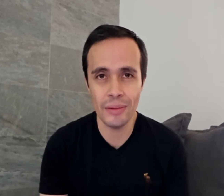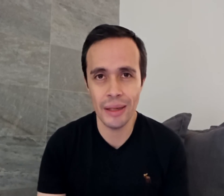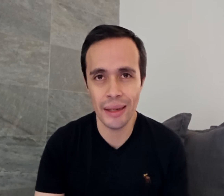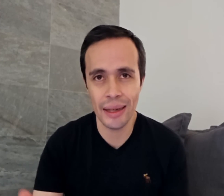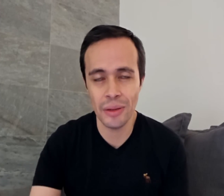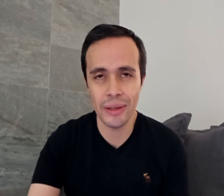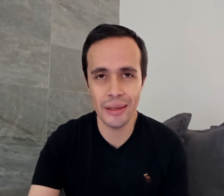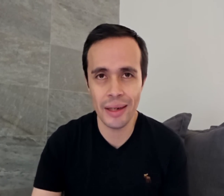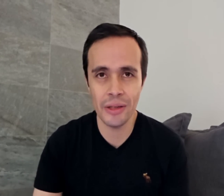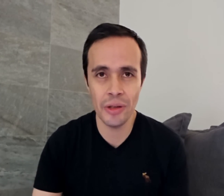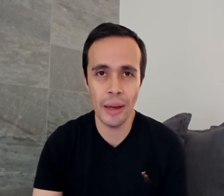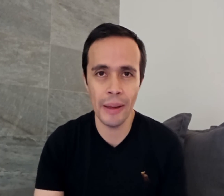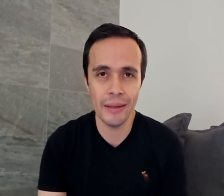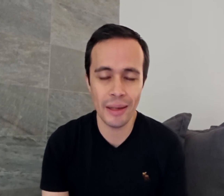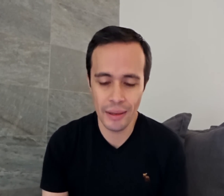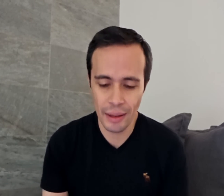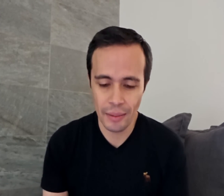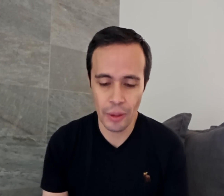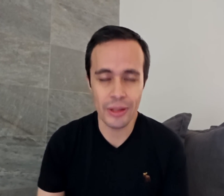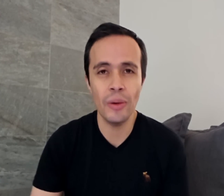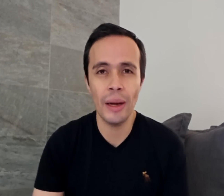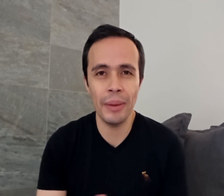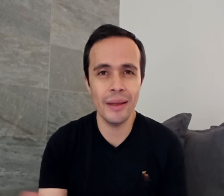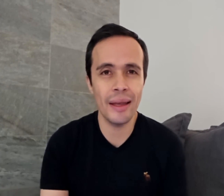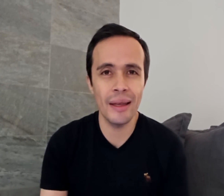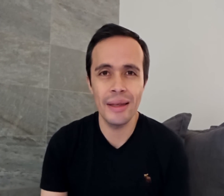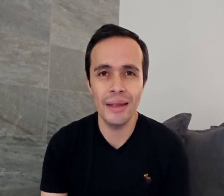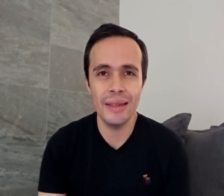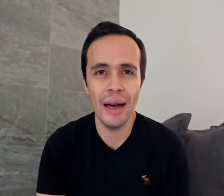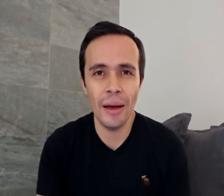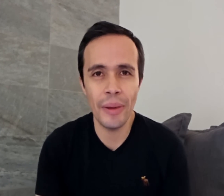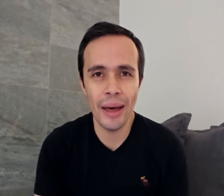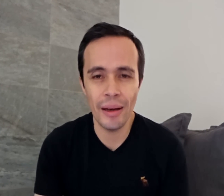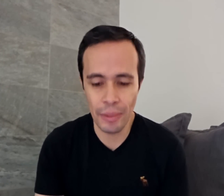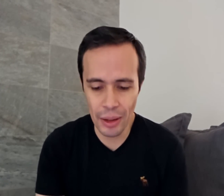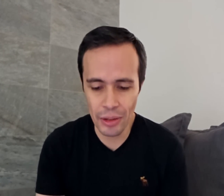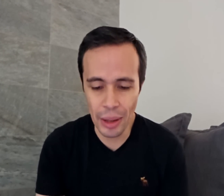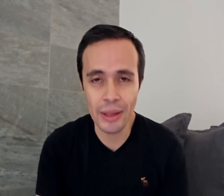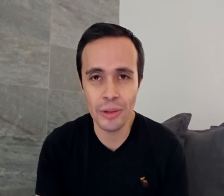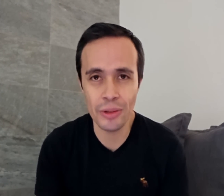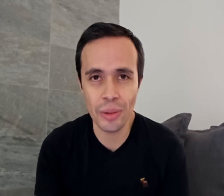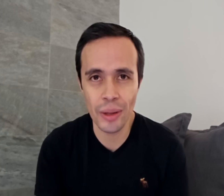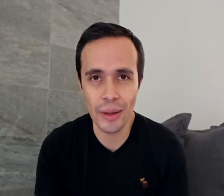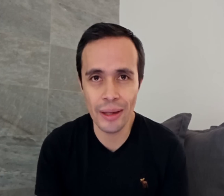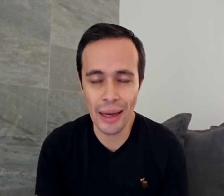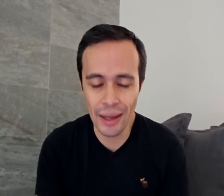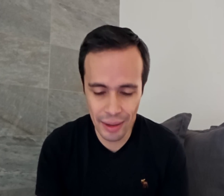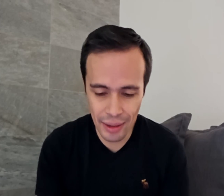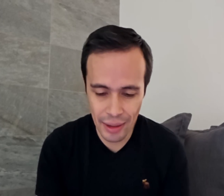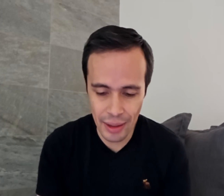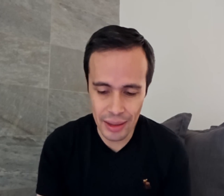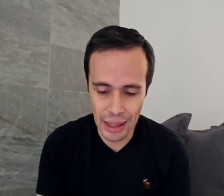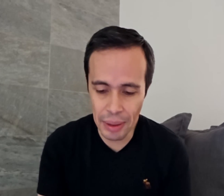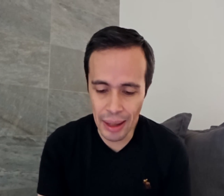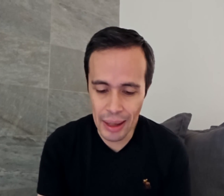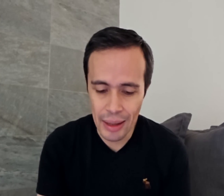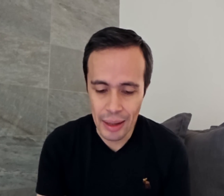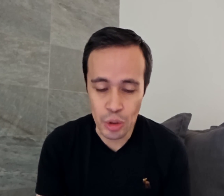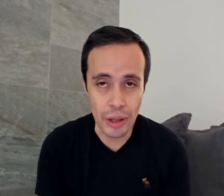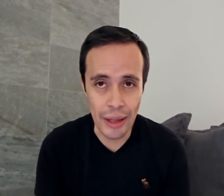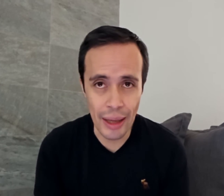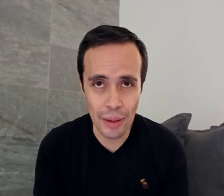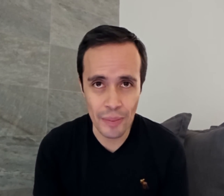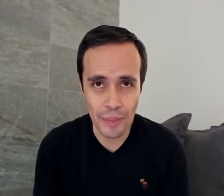revisar, ¿no? En el caso de este rancho y la presa, pues seguramente ya había varios avisos sobre lo que ahí